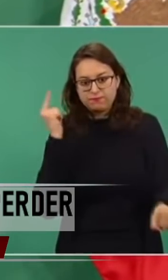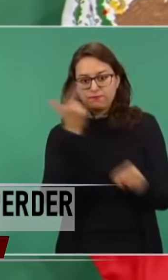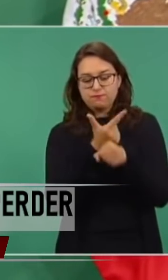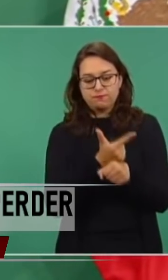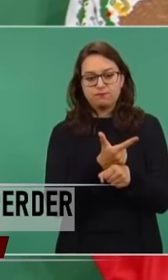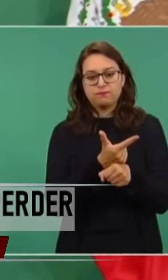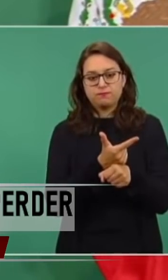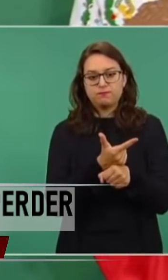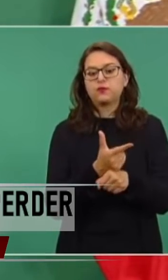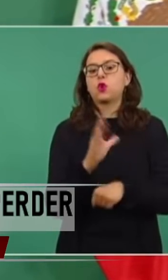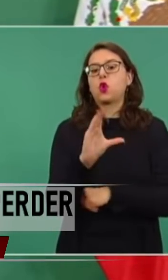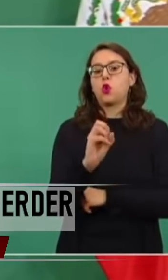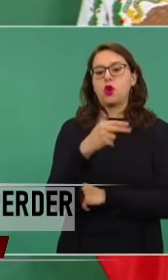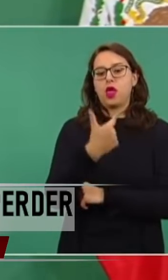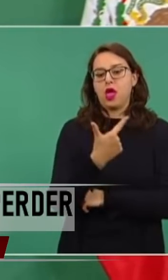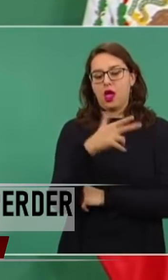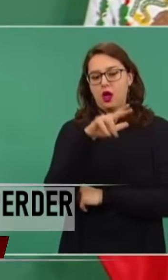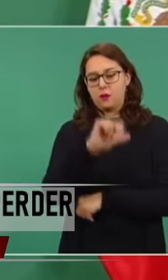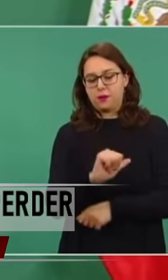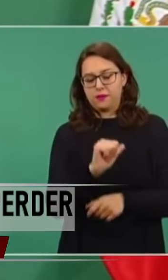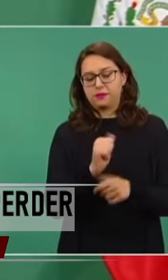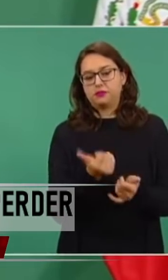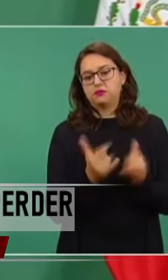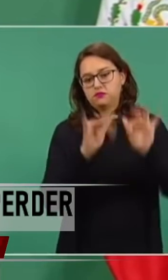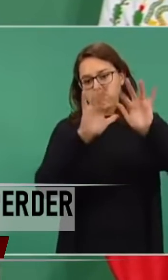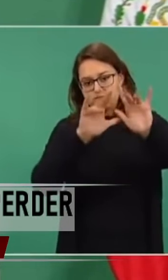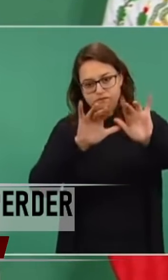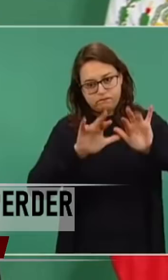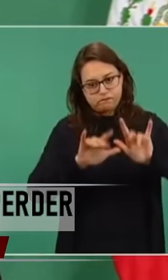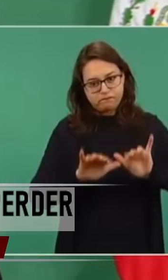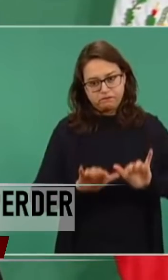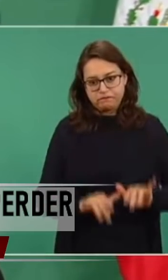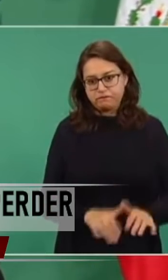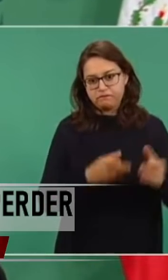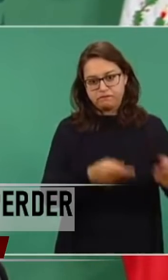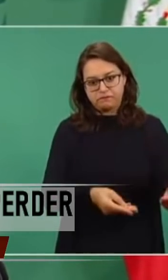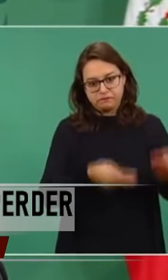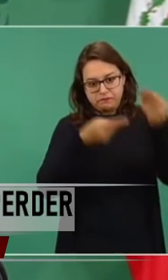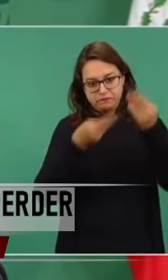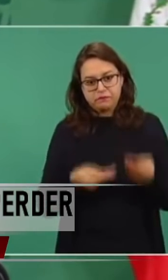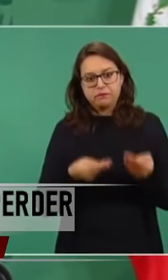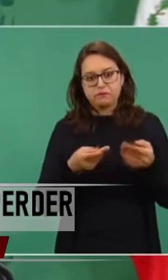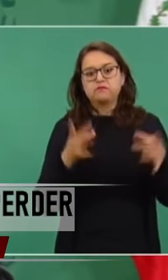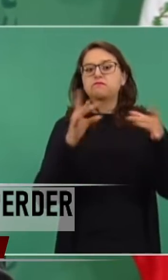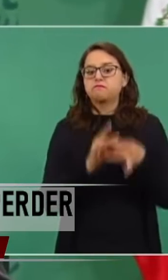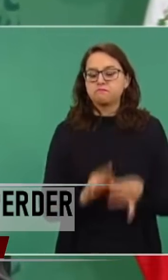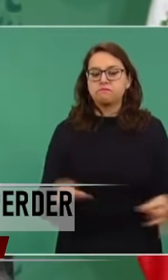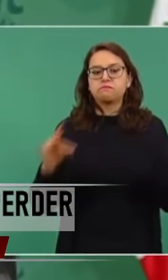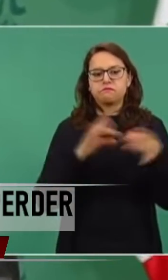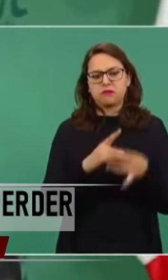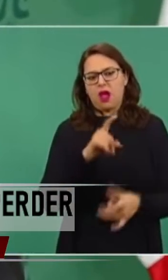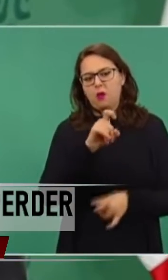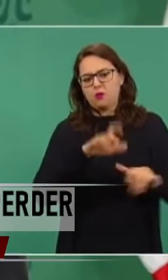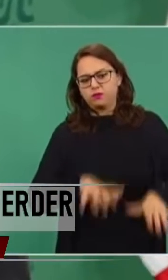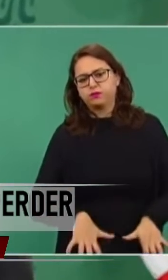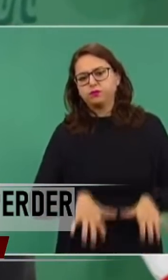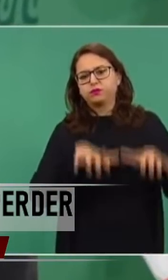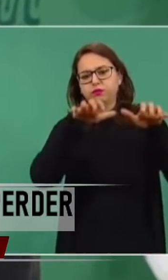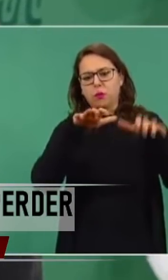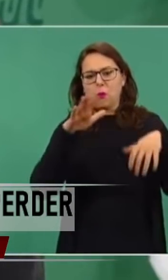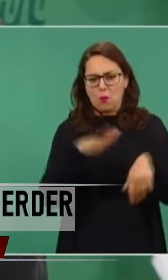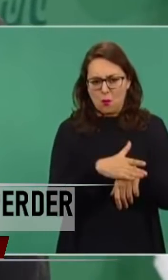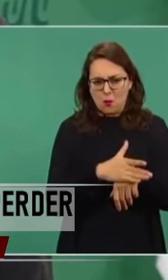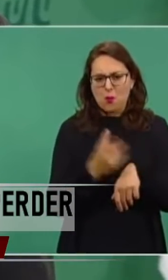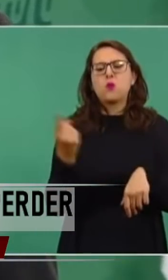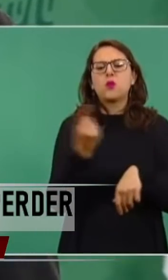del agua que explicó el porqué de la inundación a qué